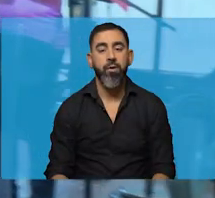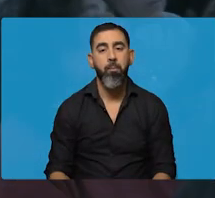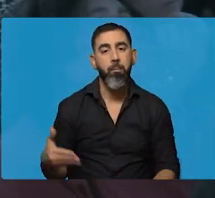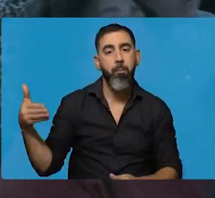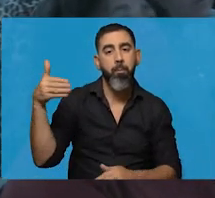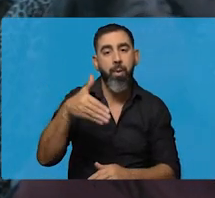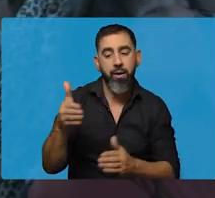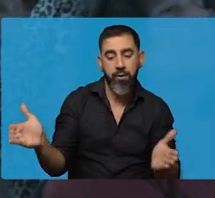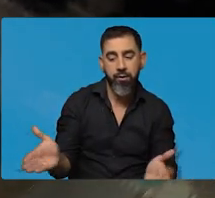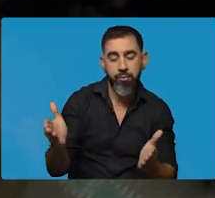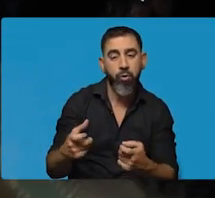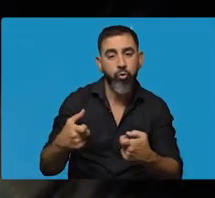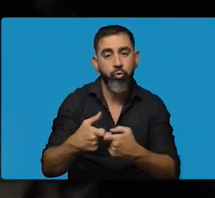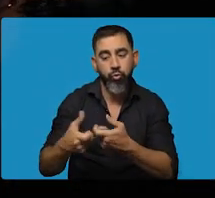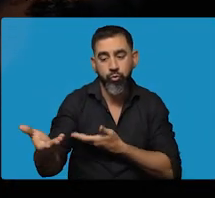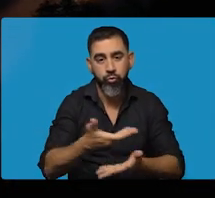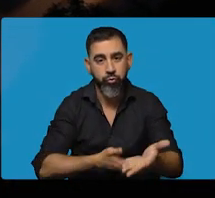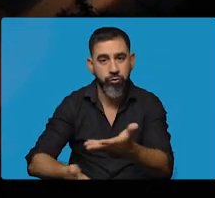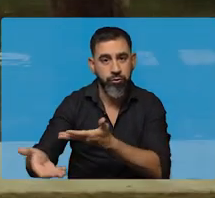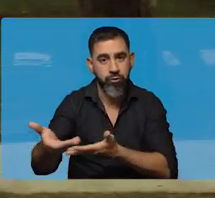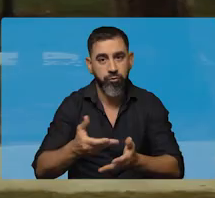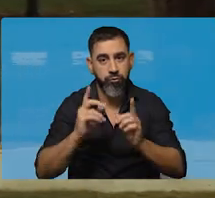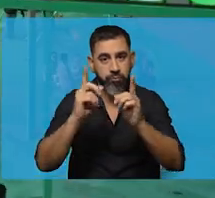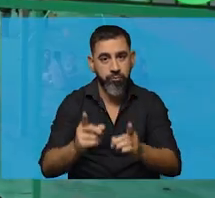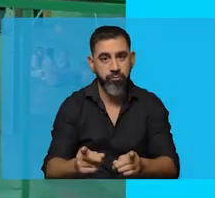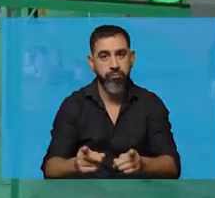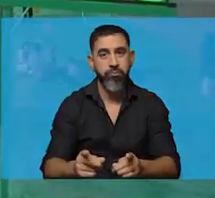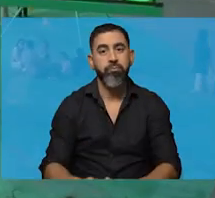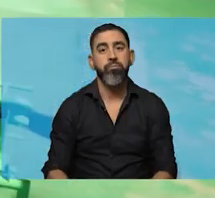Trabajando desde la participación y asociatividad.